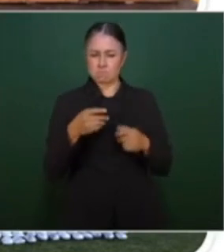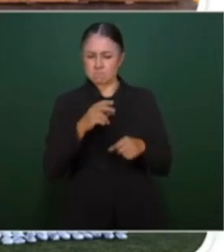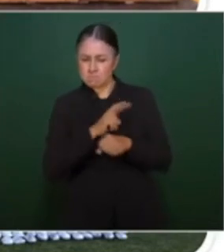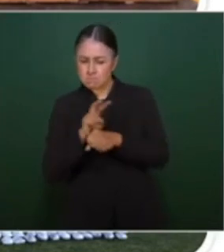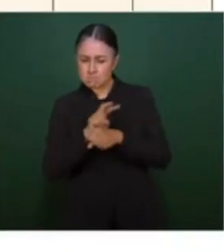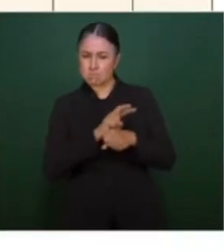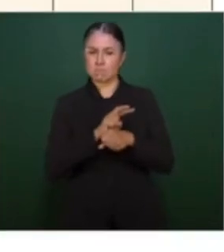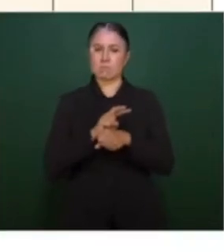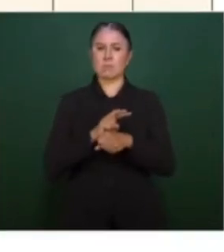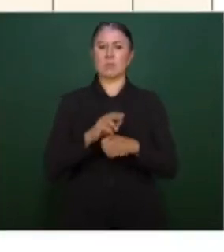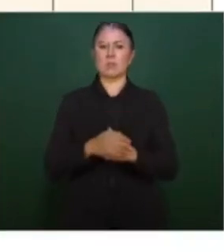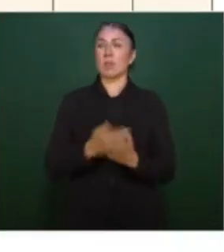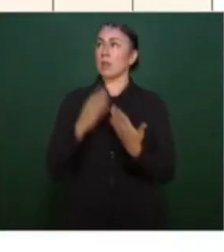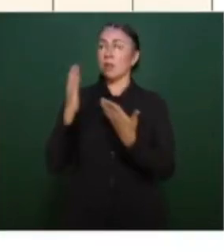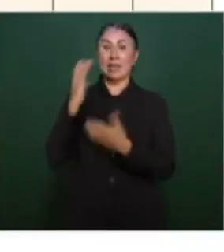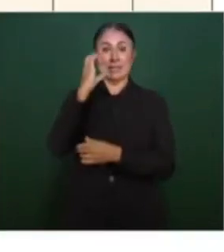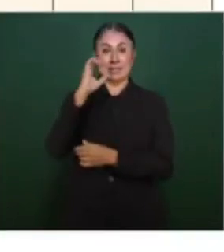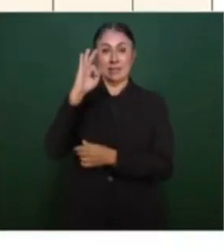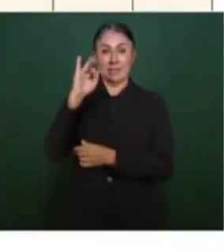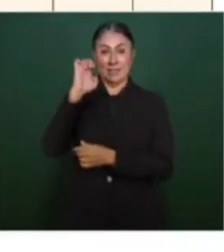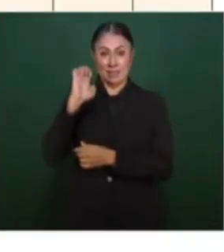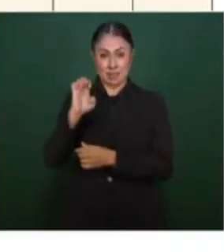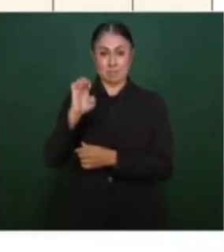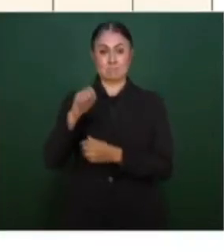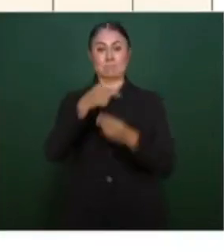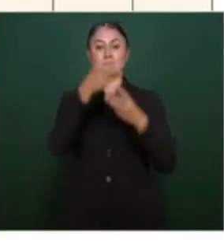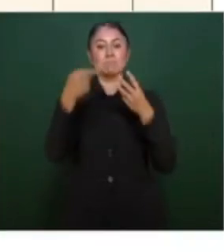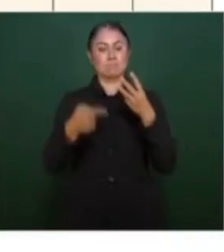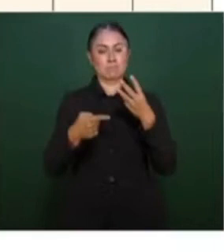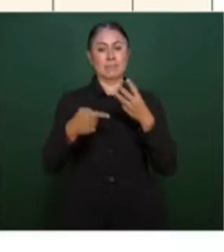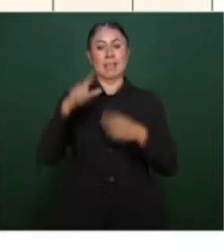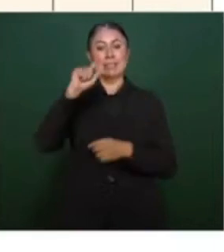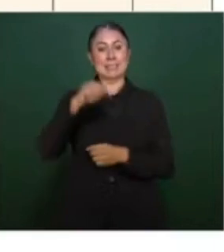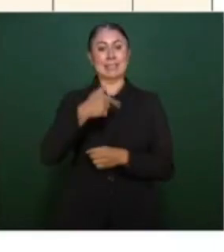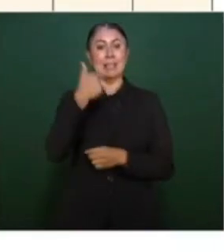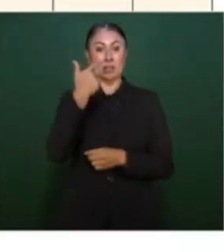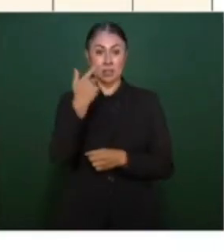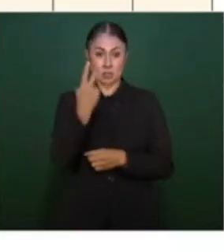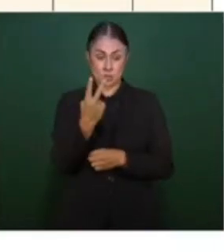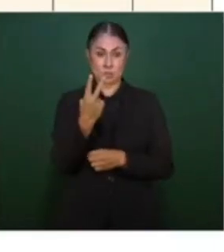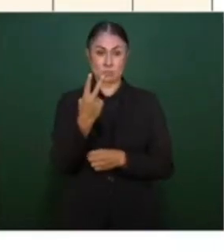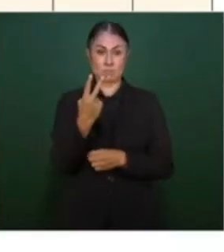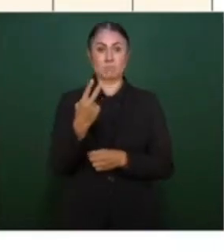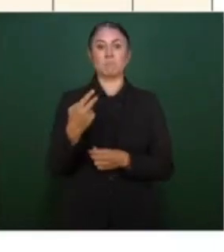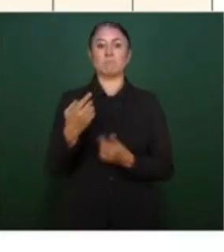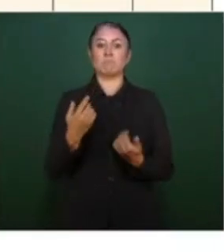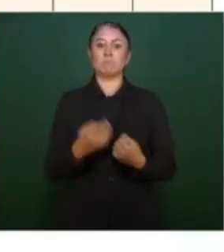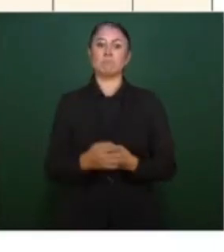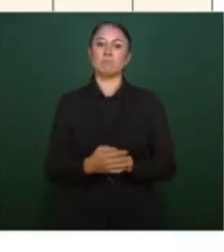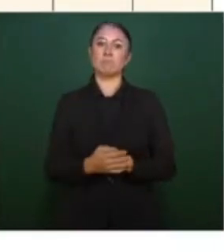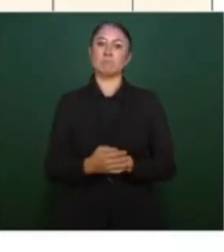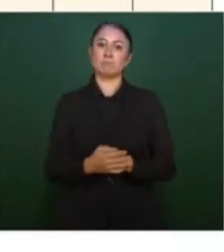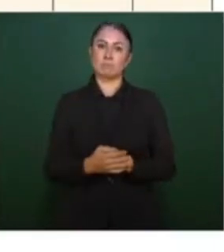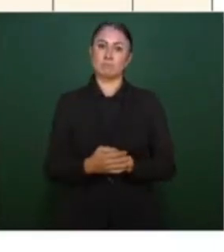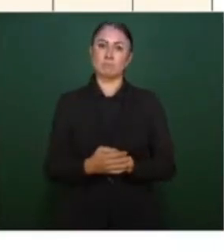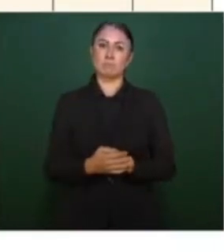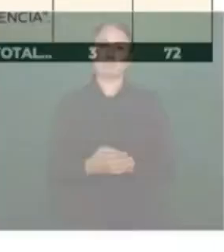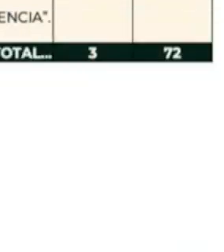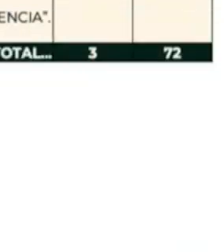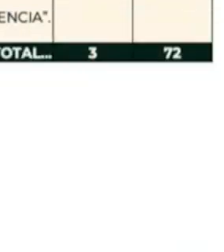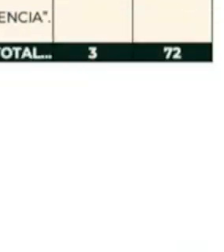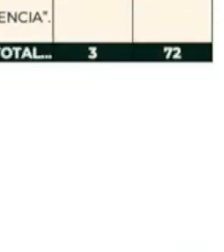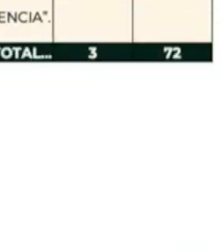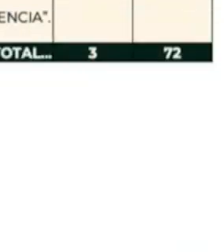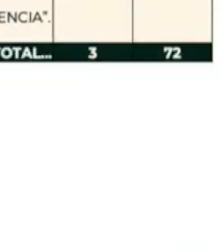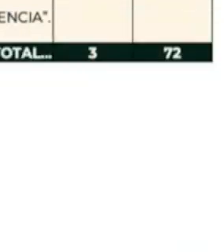Aquí tenemos las 3, donde están 72 elementos dándole seguridad a lo que es la central hidroeléctrica Aguamilpa,